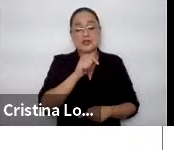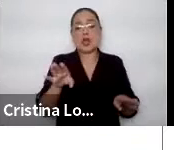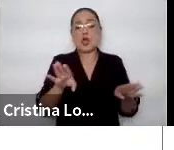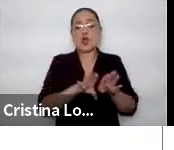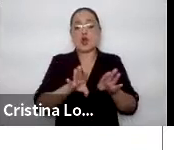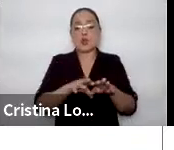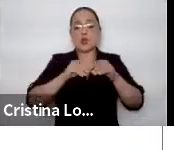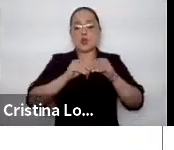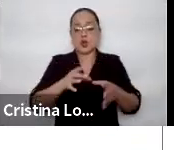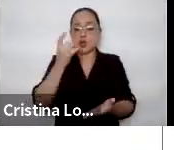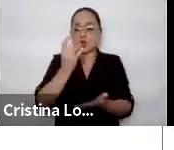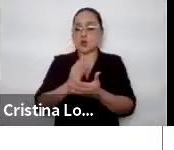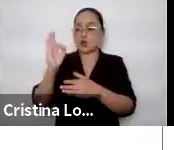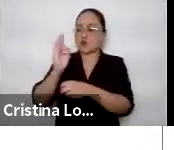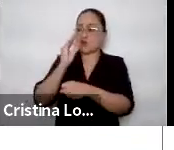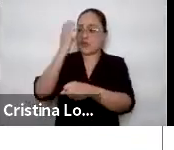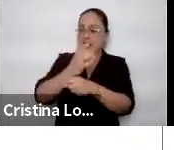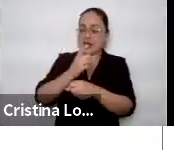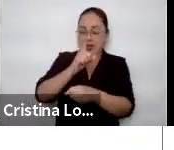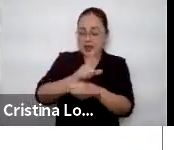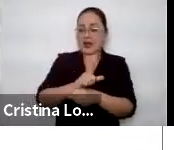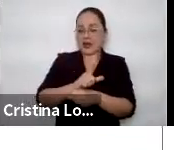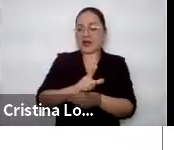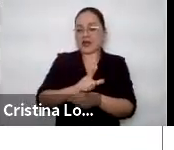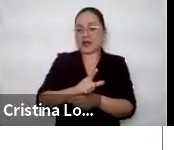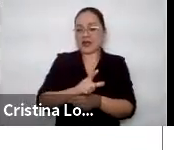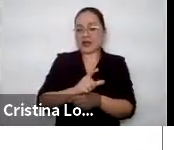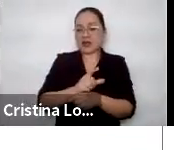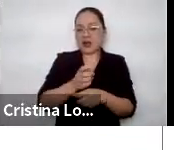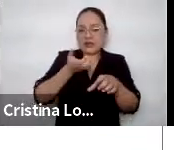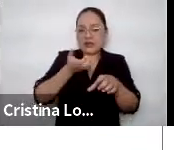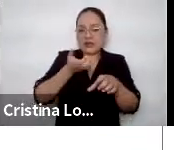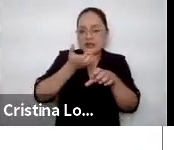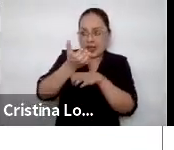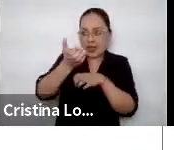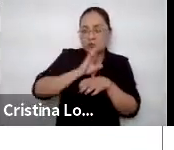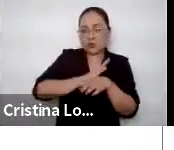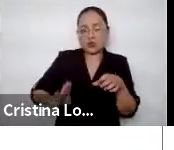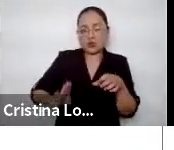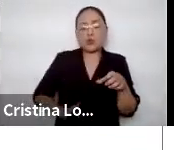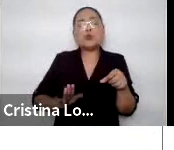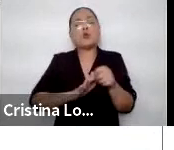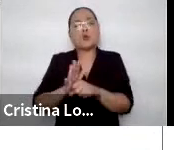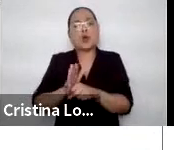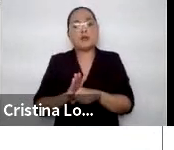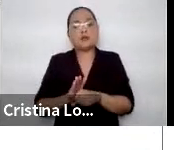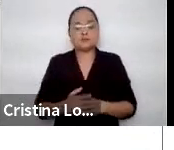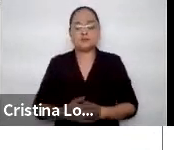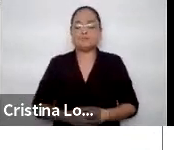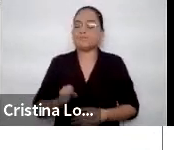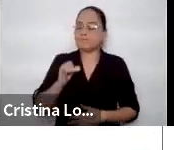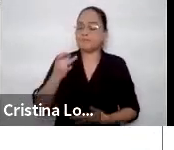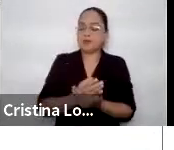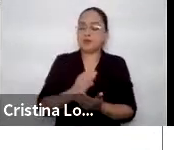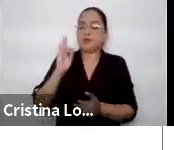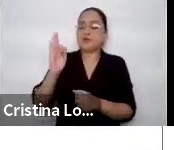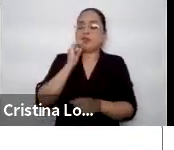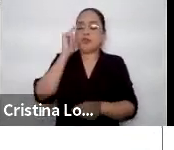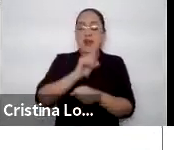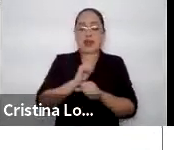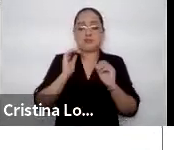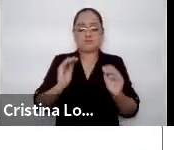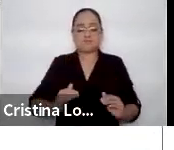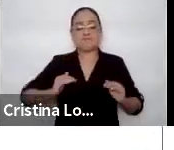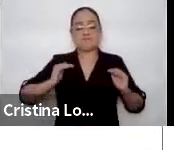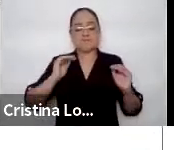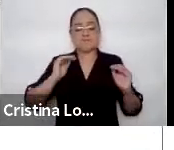solo a nivel federal? Muchas gracias por la pregunta. Únicamente a nivel federal. Recordemos que es una publicación